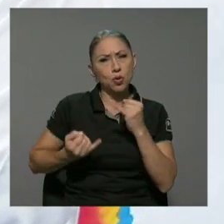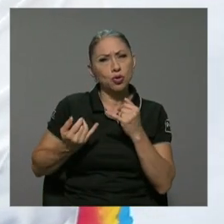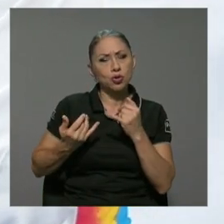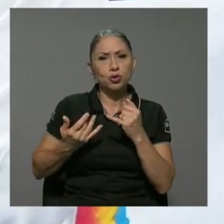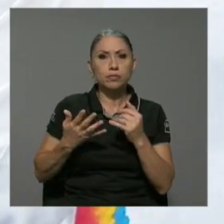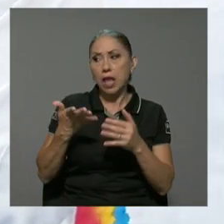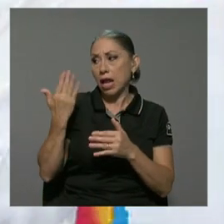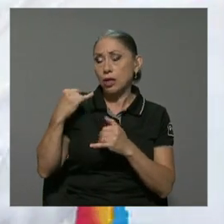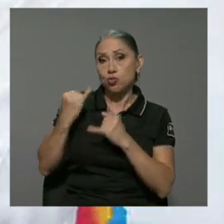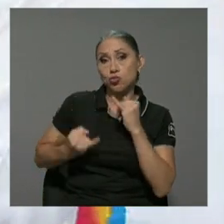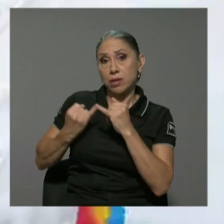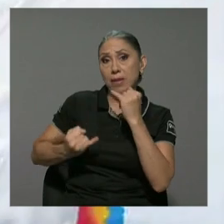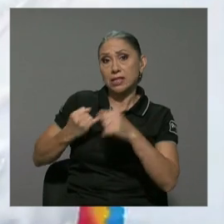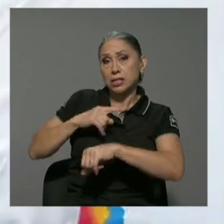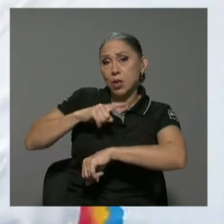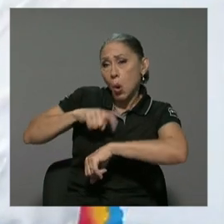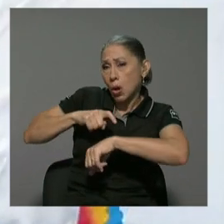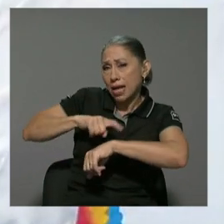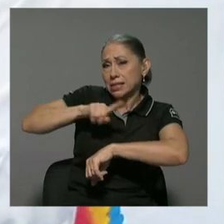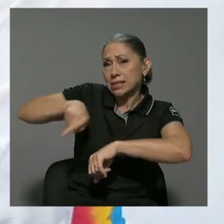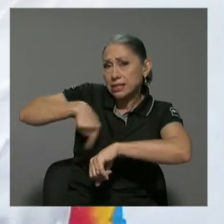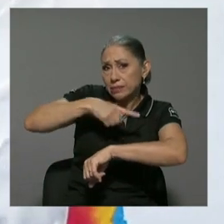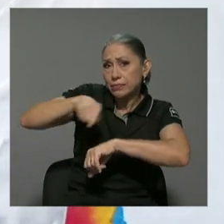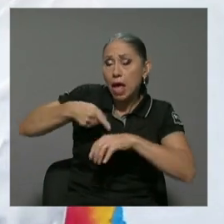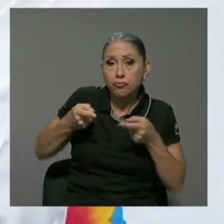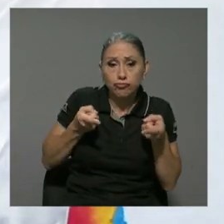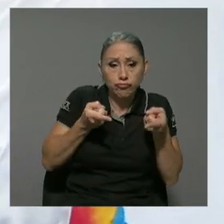En las últimas horas han habido acontecimientos,